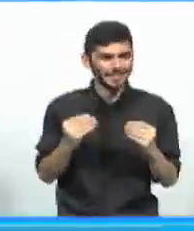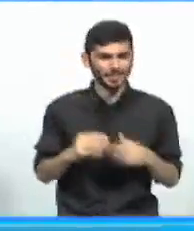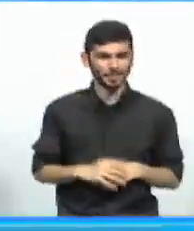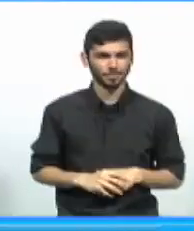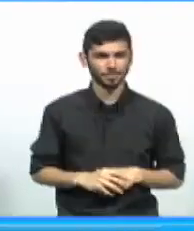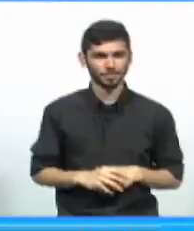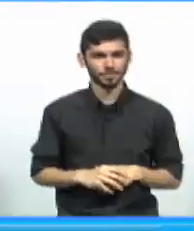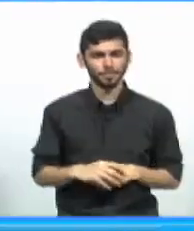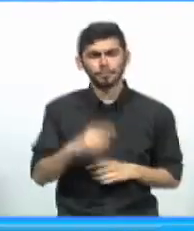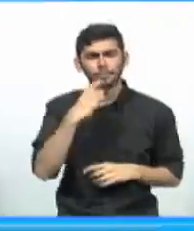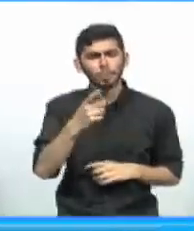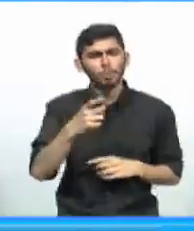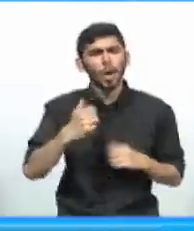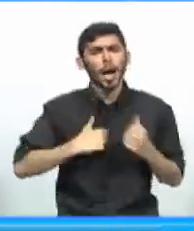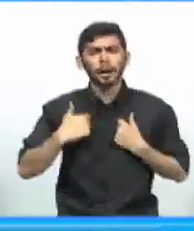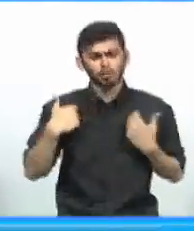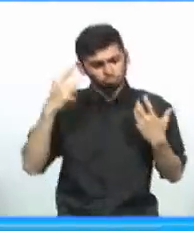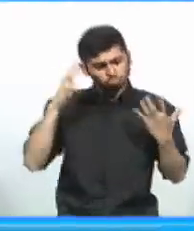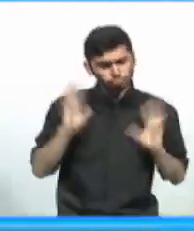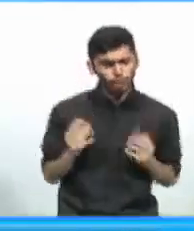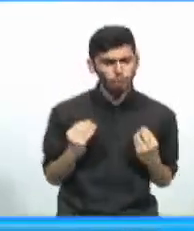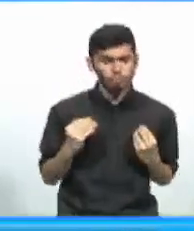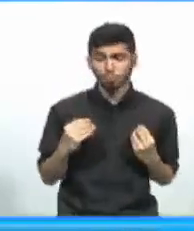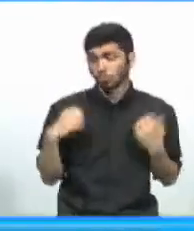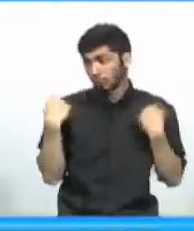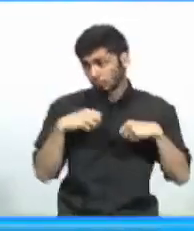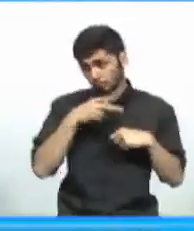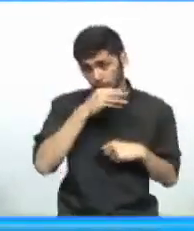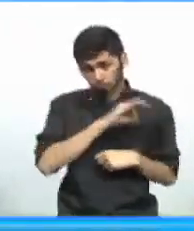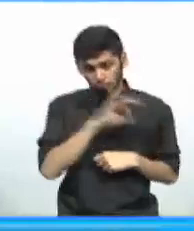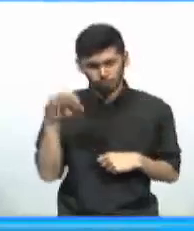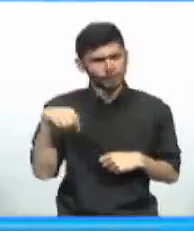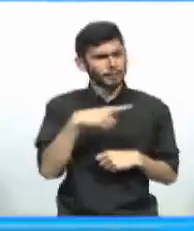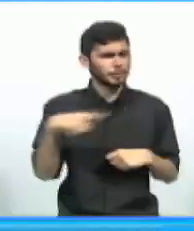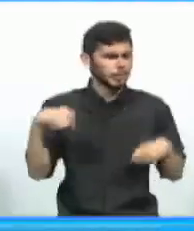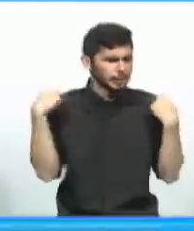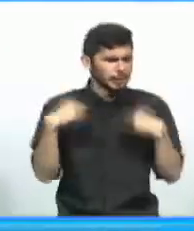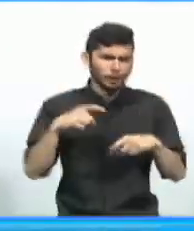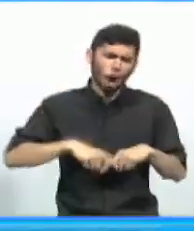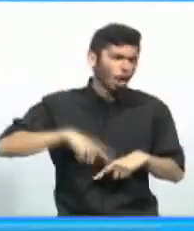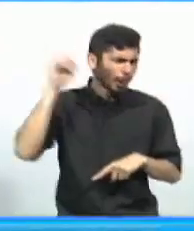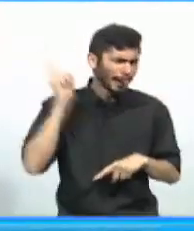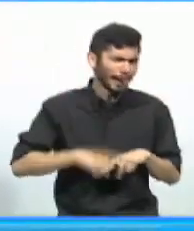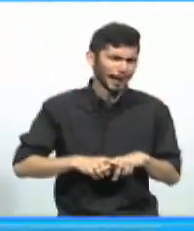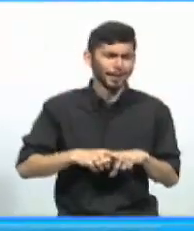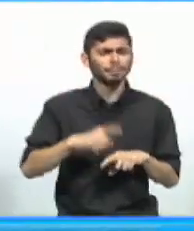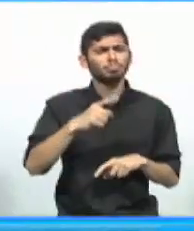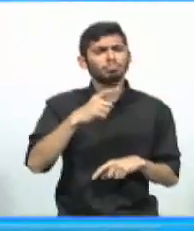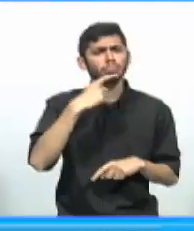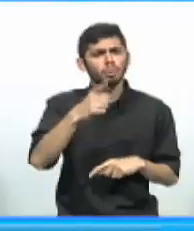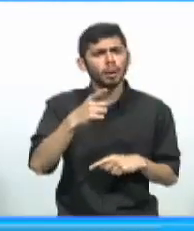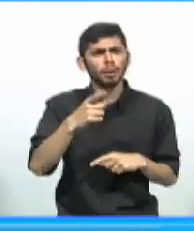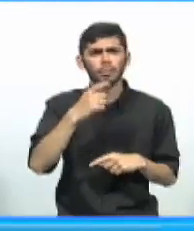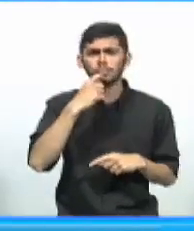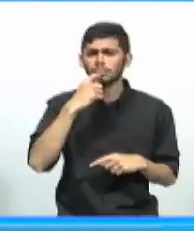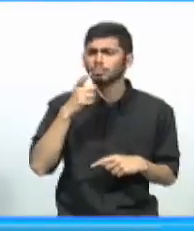¿Cómo te preparaste para esta carrera? No, entrenar no. Esta semana entrené bastante. Entrenamiento todo el día. ¿Qué es del entrenamiento